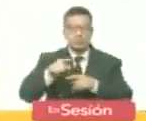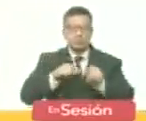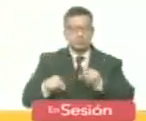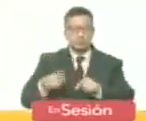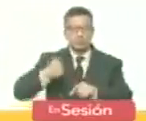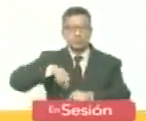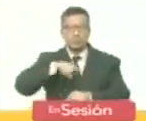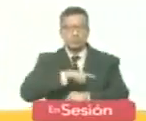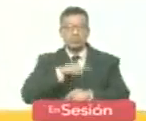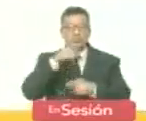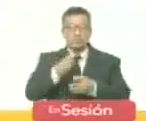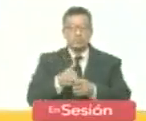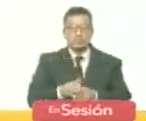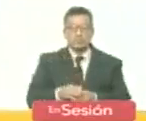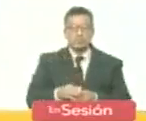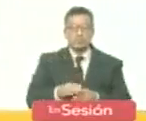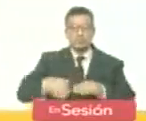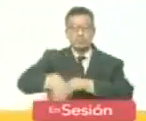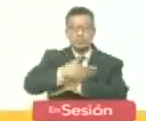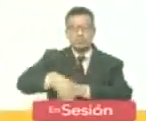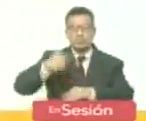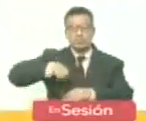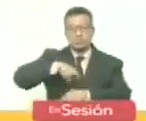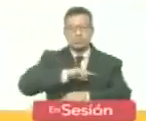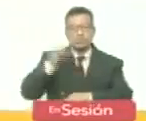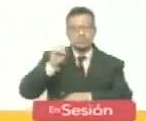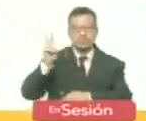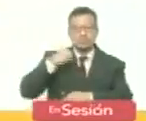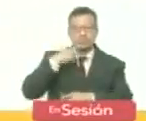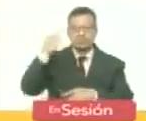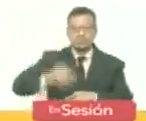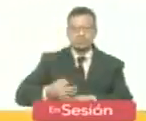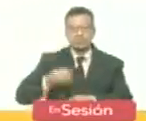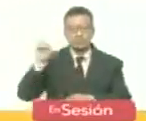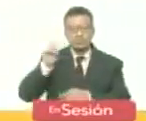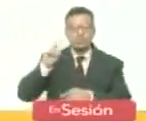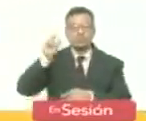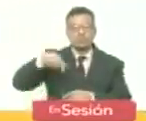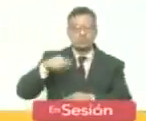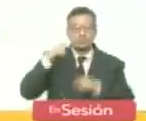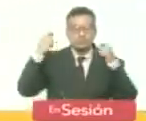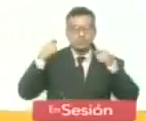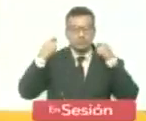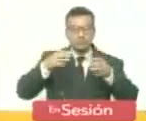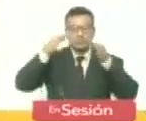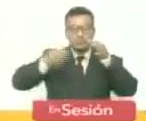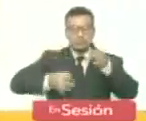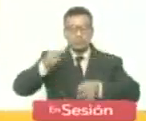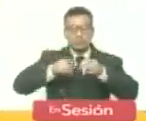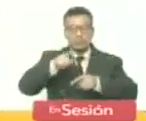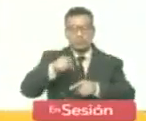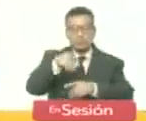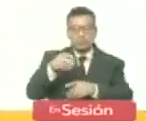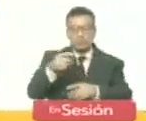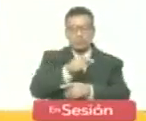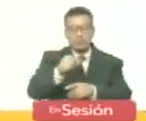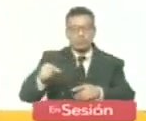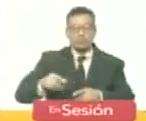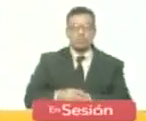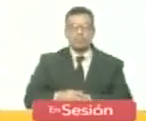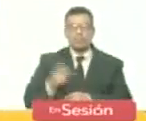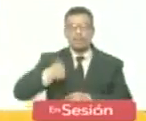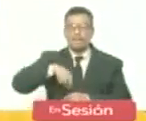los que nosotros hemos cuestionado que se pasean por las calles de Venezuela y que definitivamente Venezuela también reclama justicia precisamente sobre ello. Nosotros